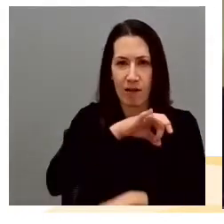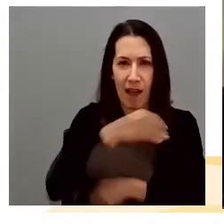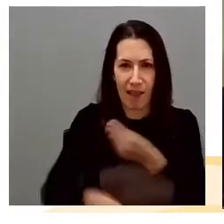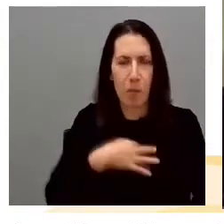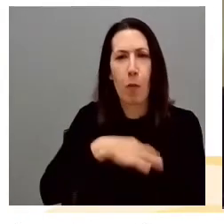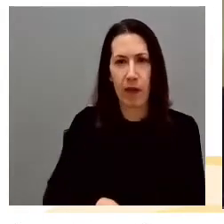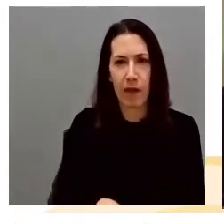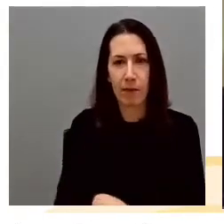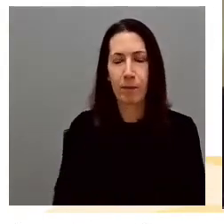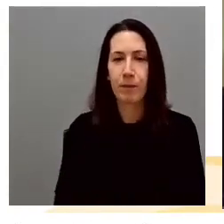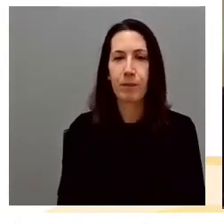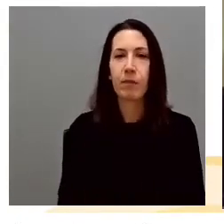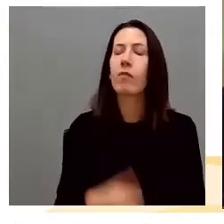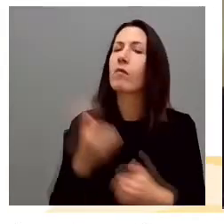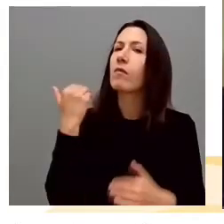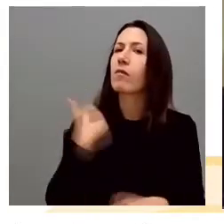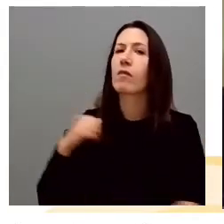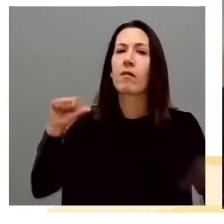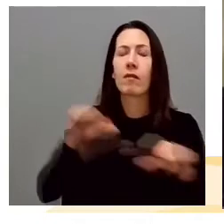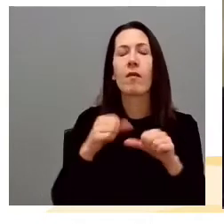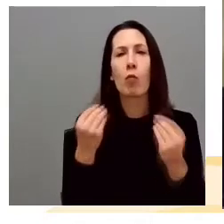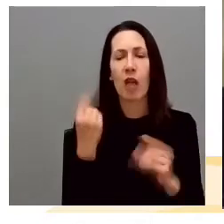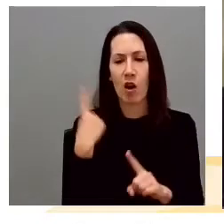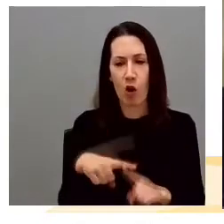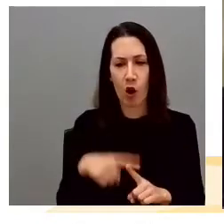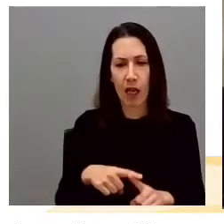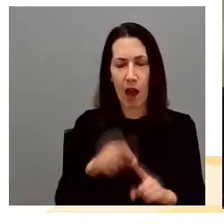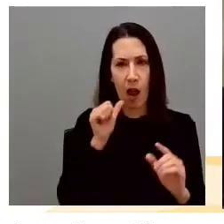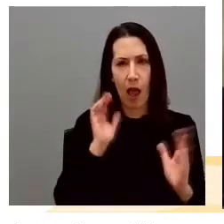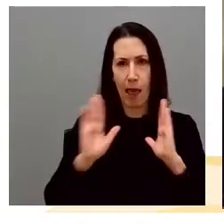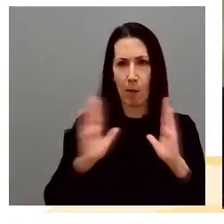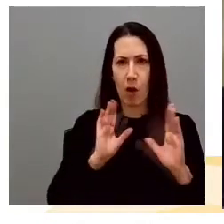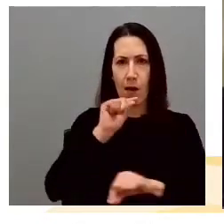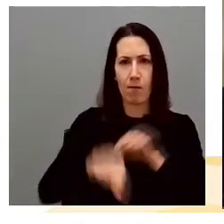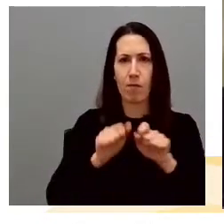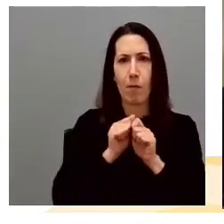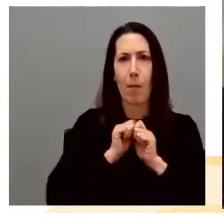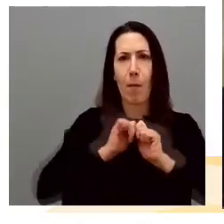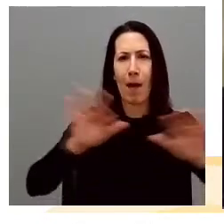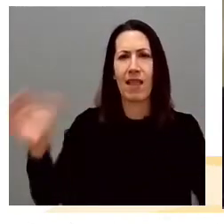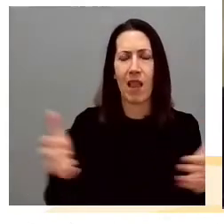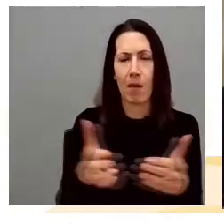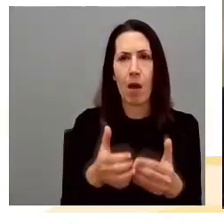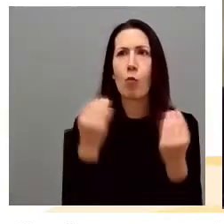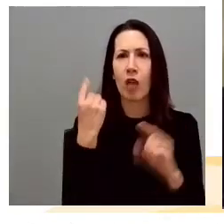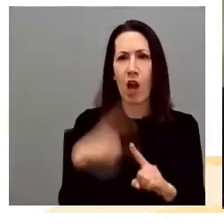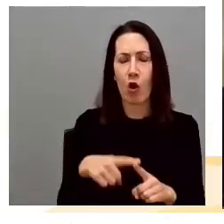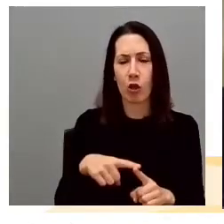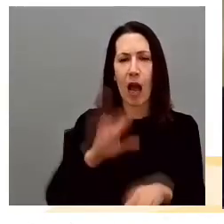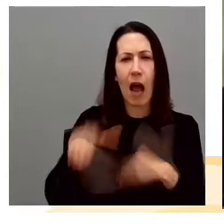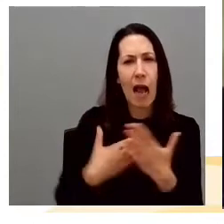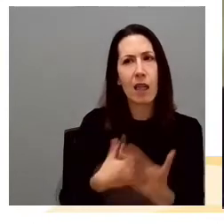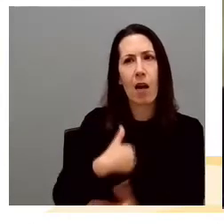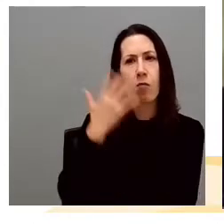duda muchísimas cosas en esta pandemia, sobre todo se ha dudado de los